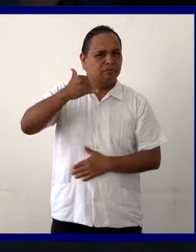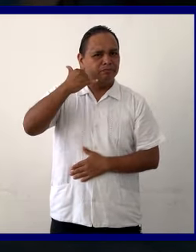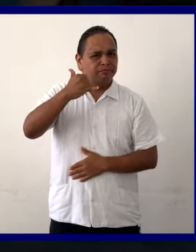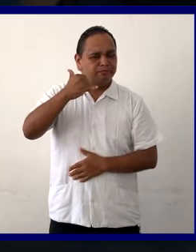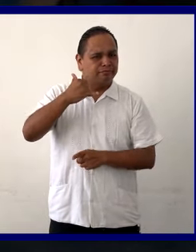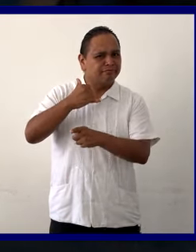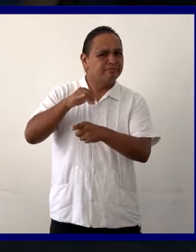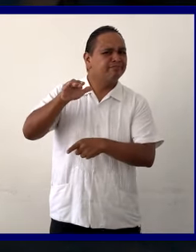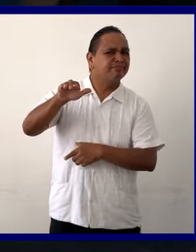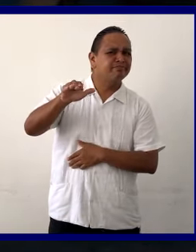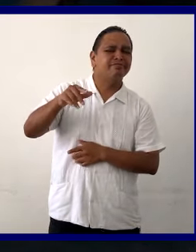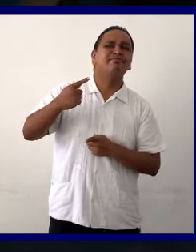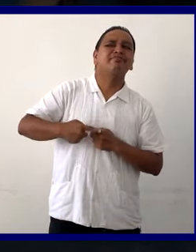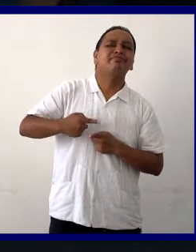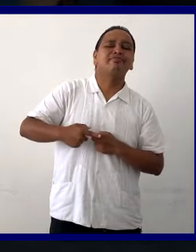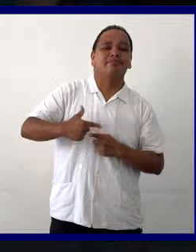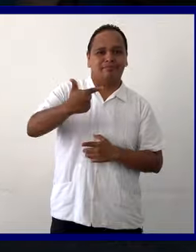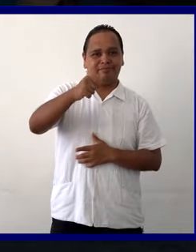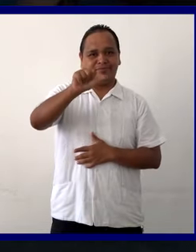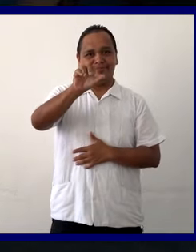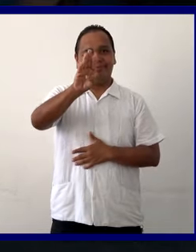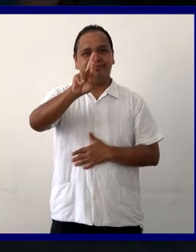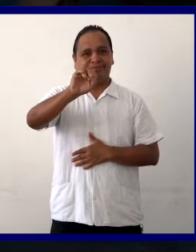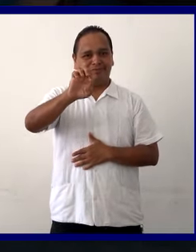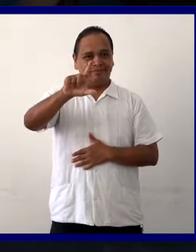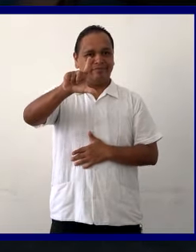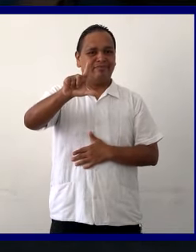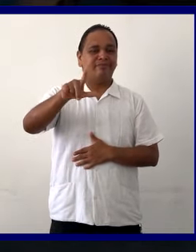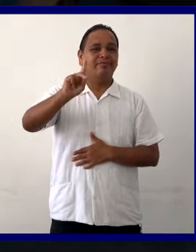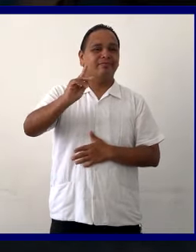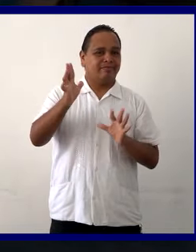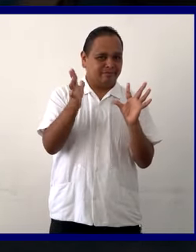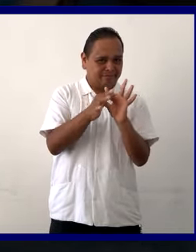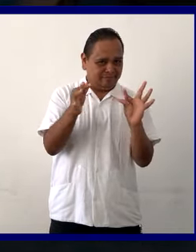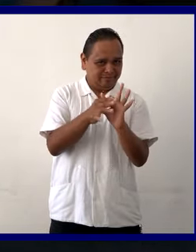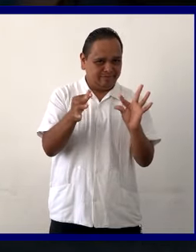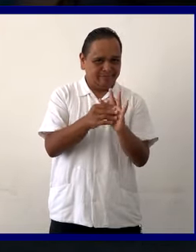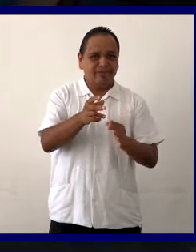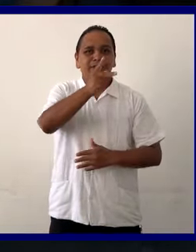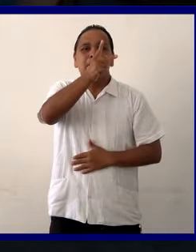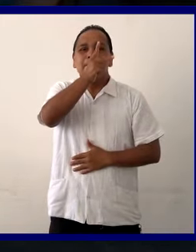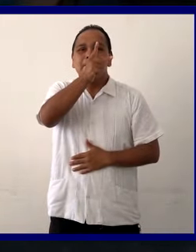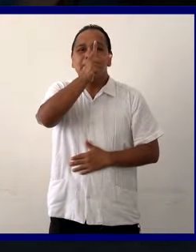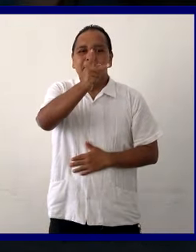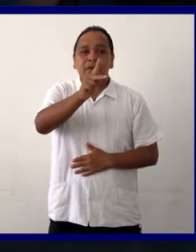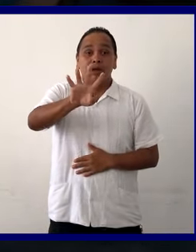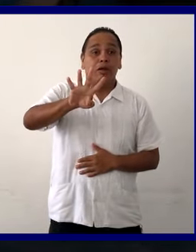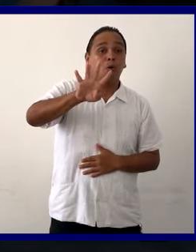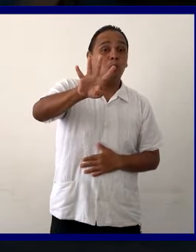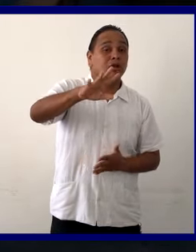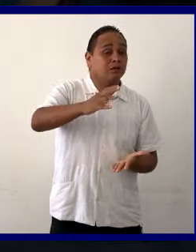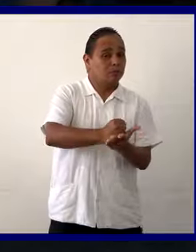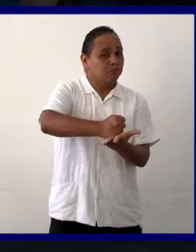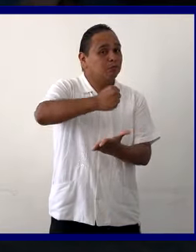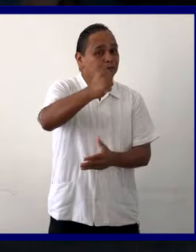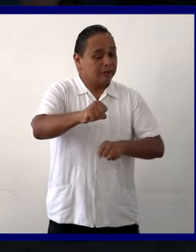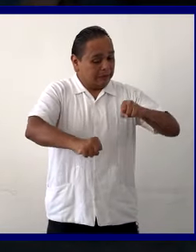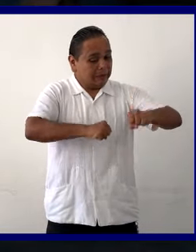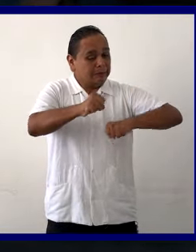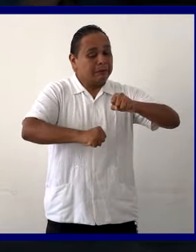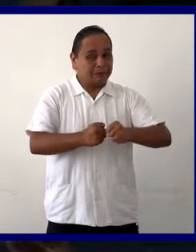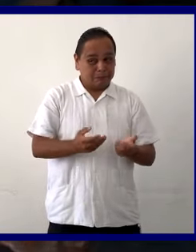hablo? Gabriel. Bueno, Gabriel, te explico. Estás a 4 palabras de ganar una bicicleta último modelo